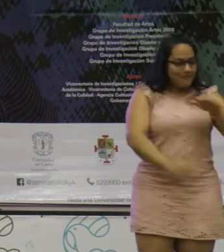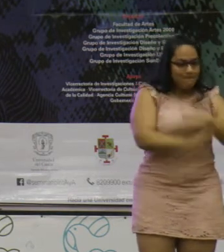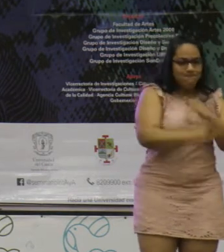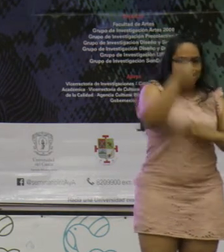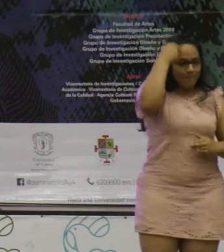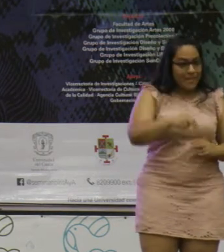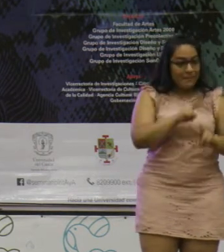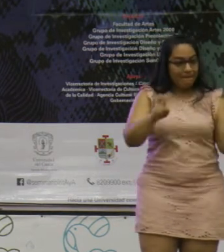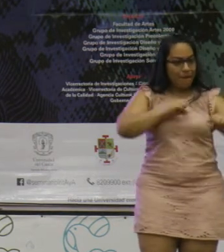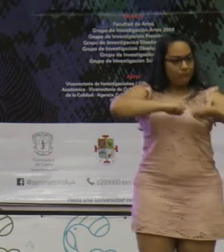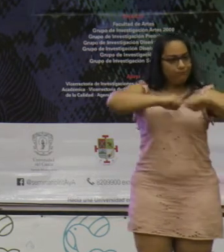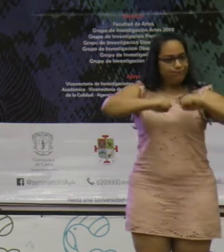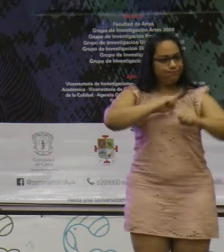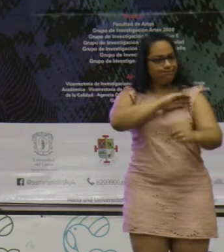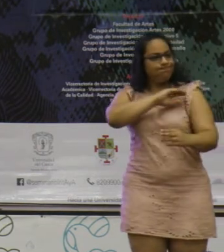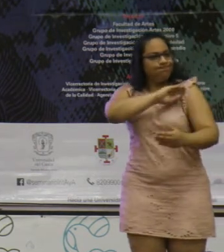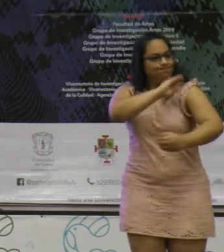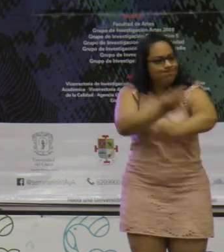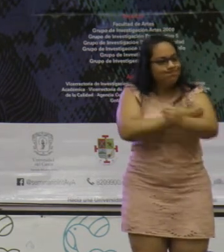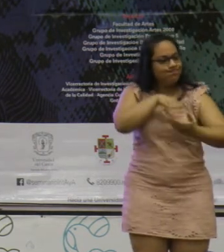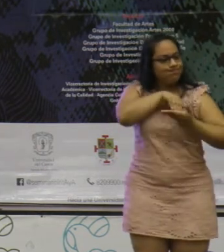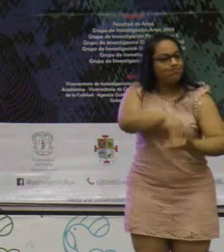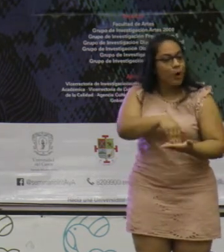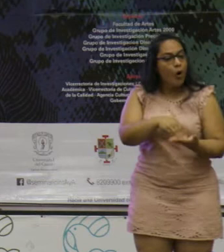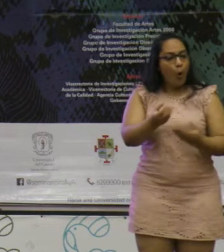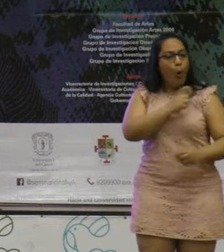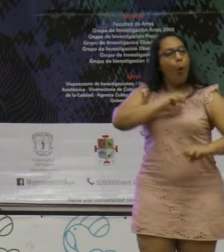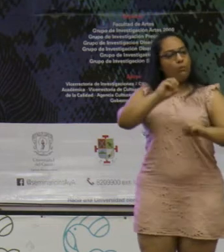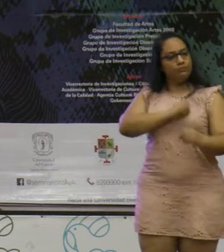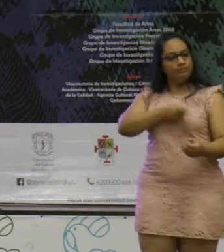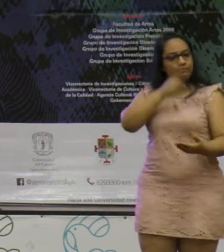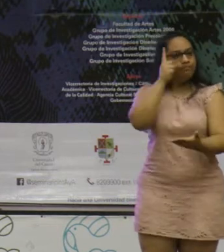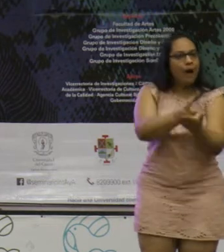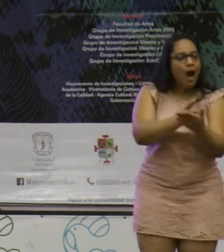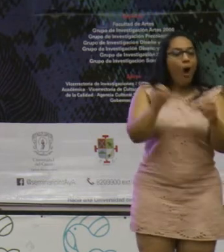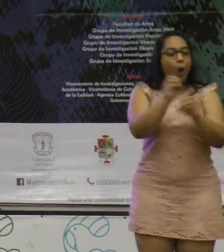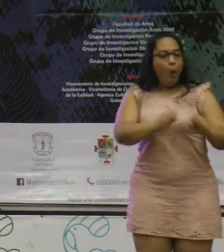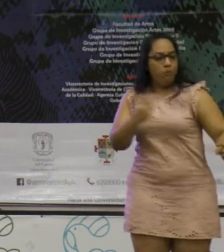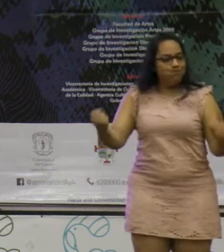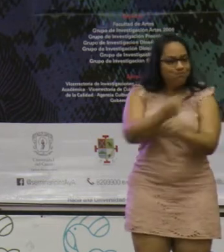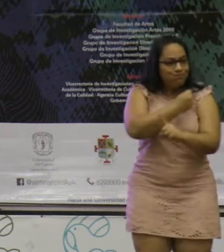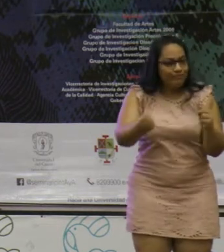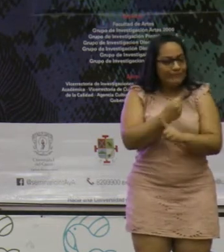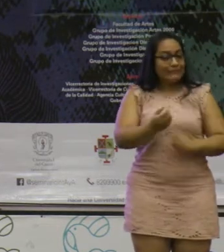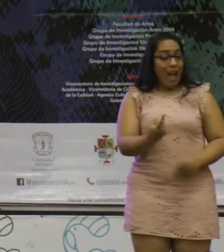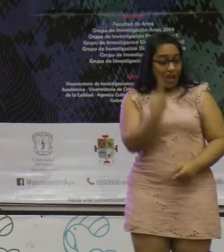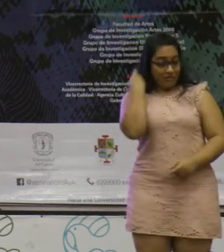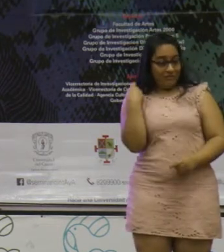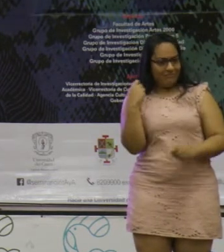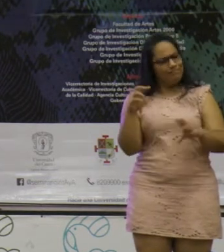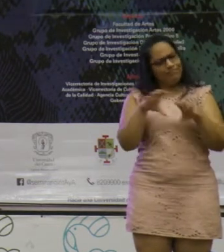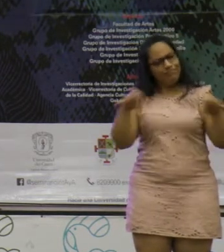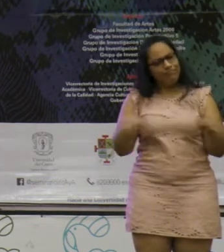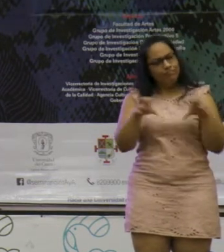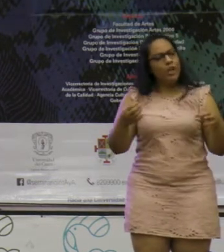ejercicio de poder que puede haber ahí, la perspectiva de poder o de imposición o de violencia que se da, lo veíamos ayer nomás con un ejercicio